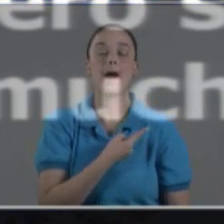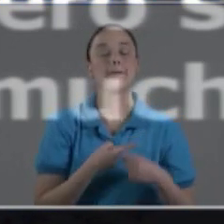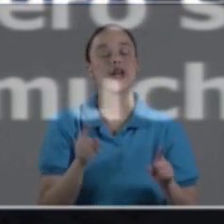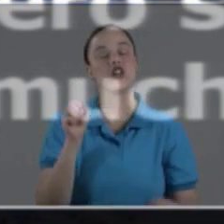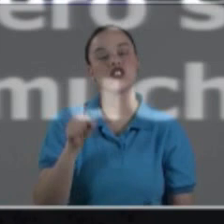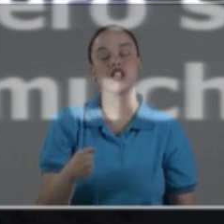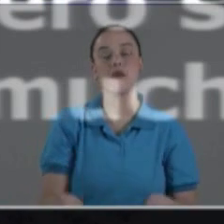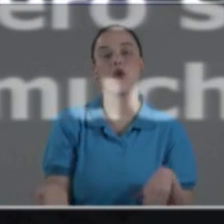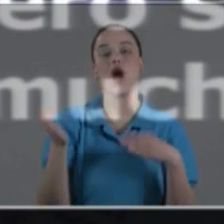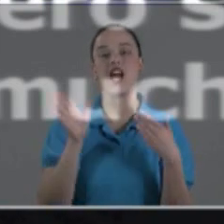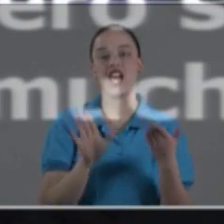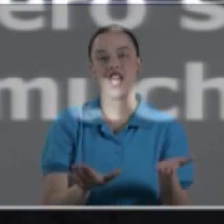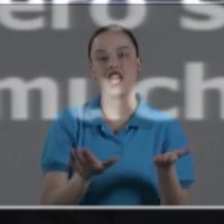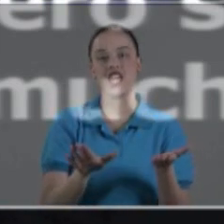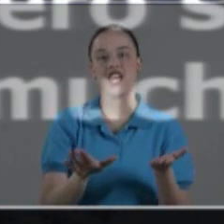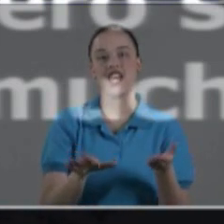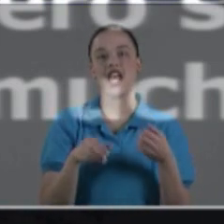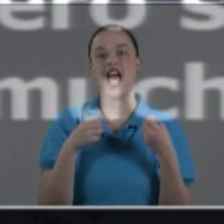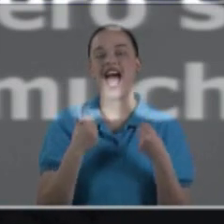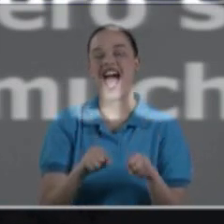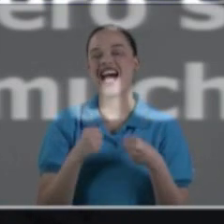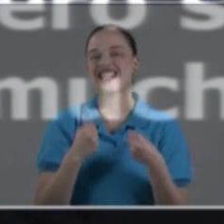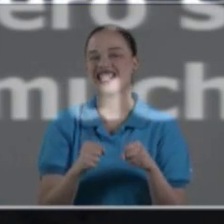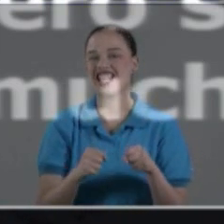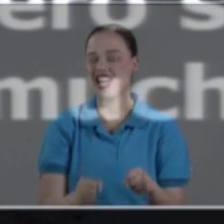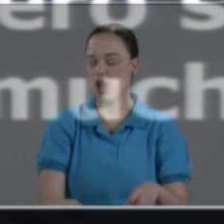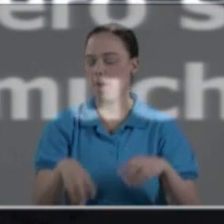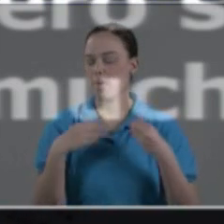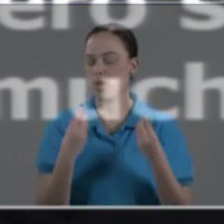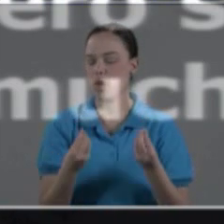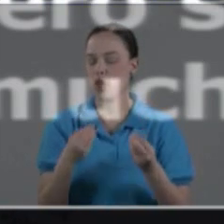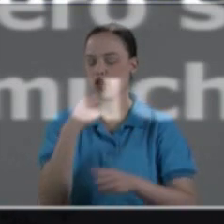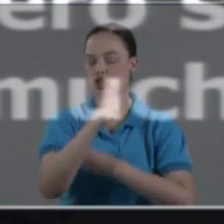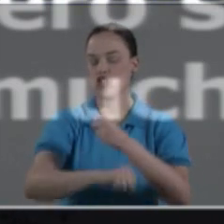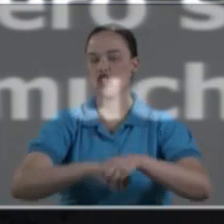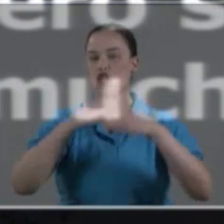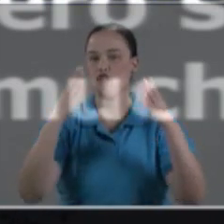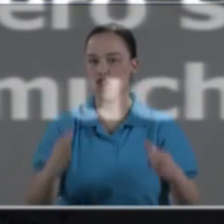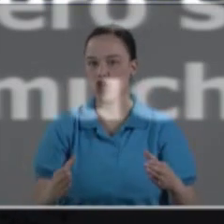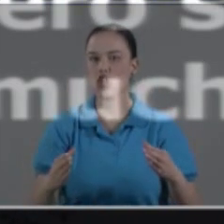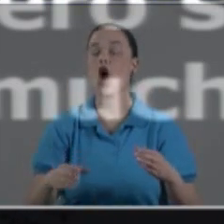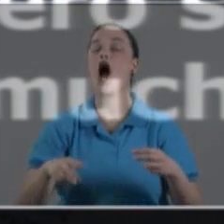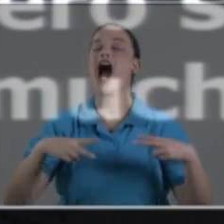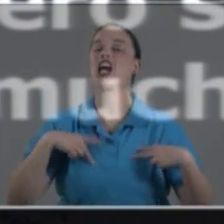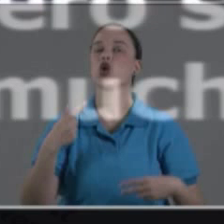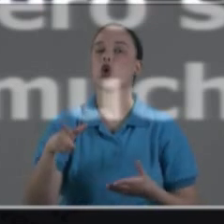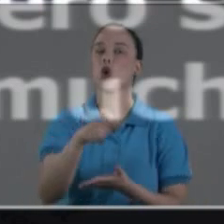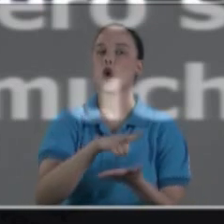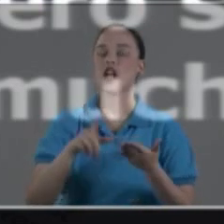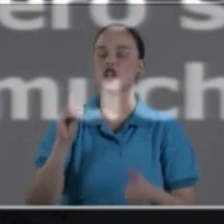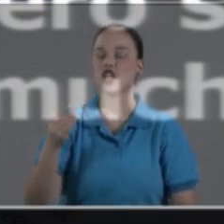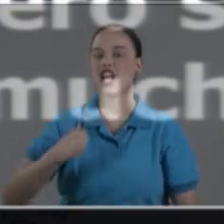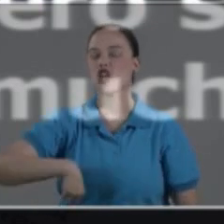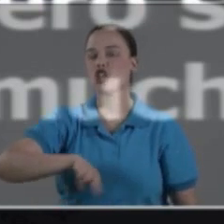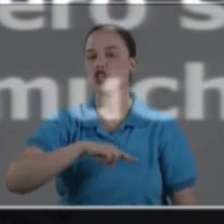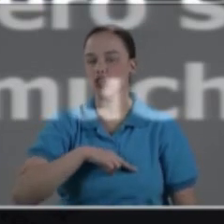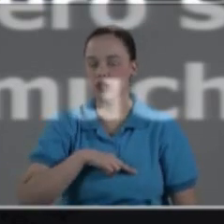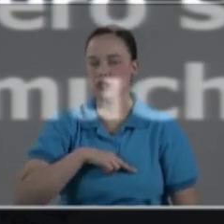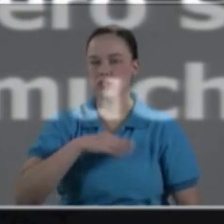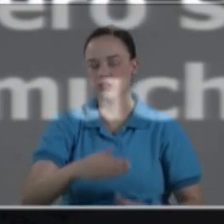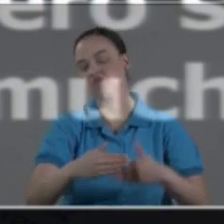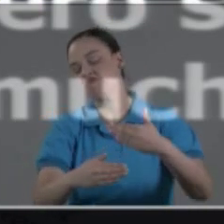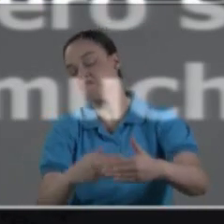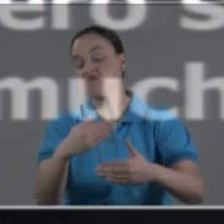si muere produce mucho fruto entonces hay un lugar en donde a nosotros Nos tienen que procesar